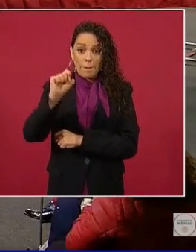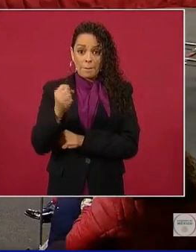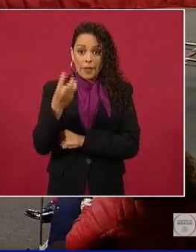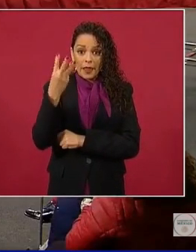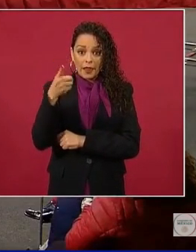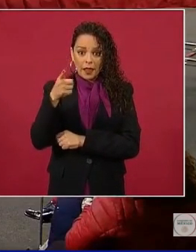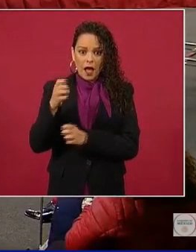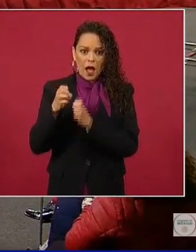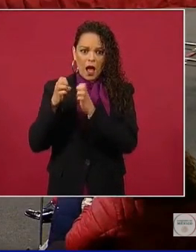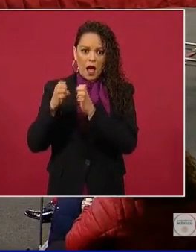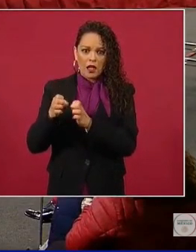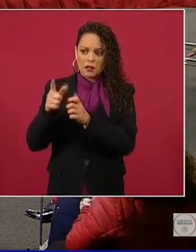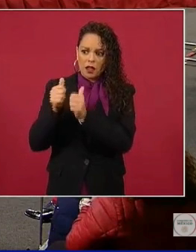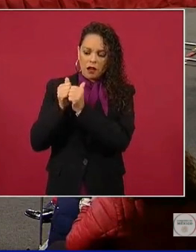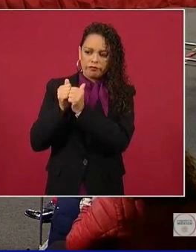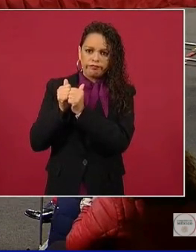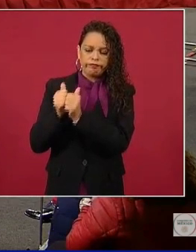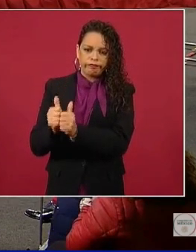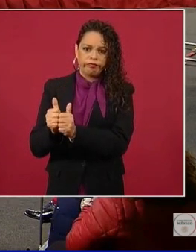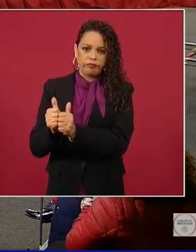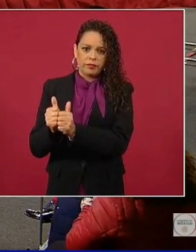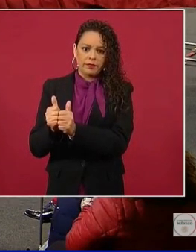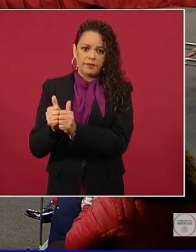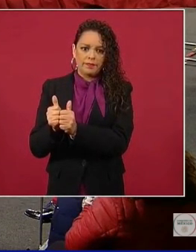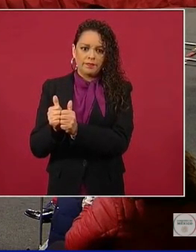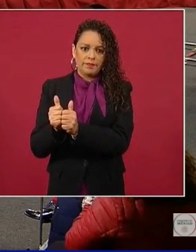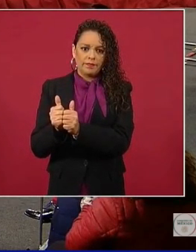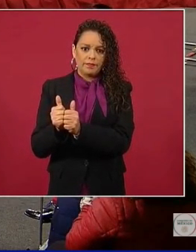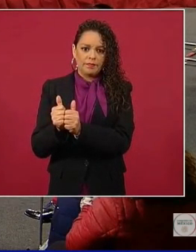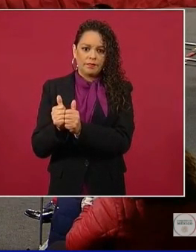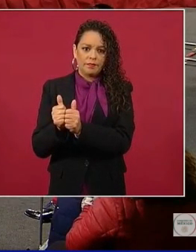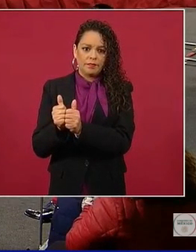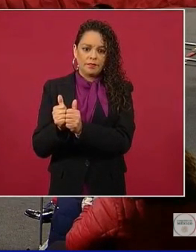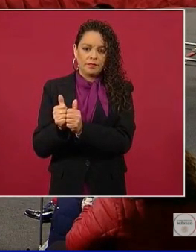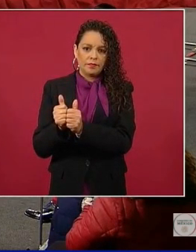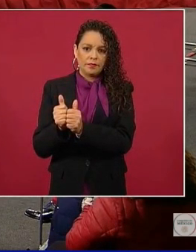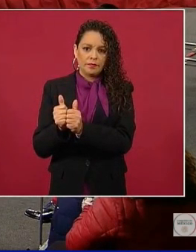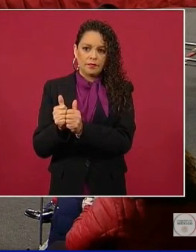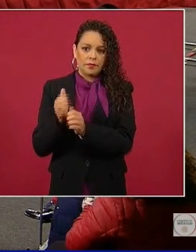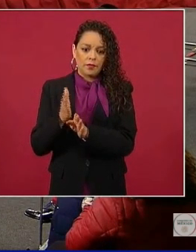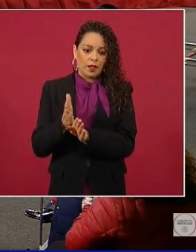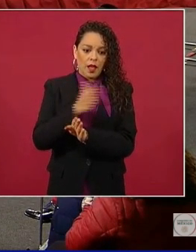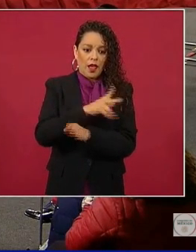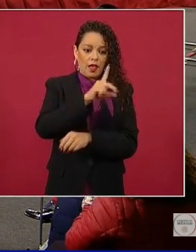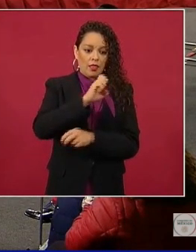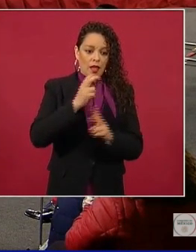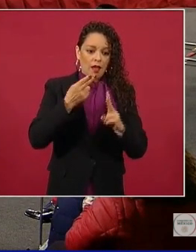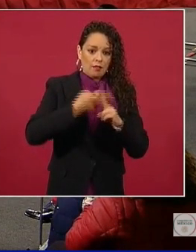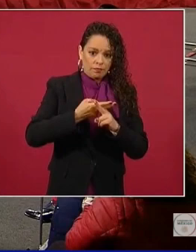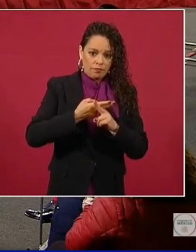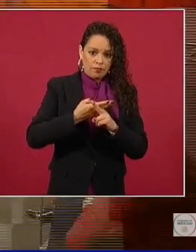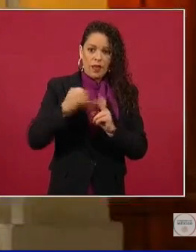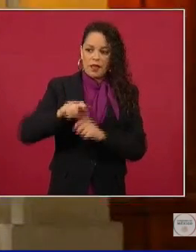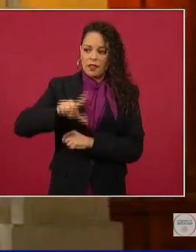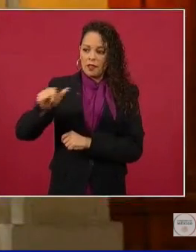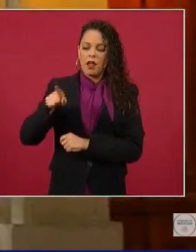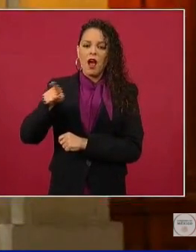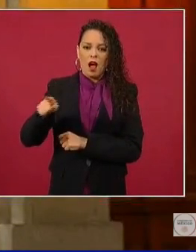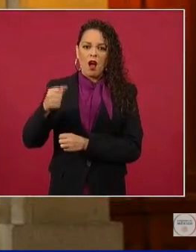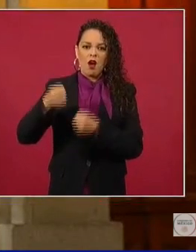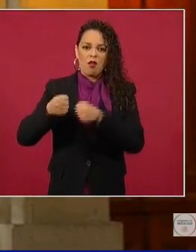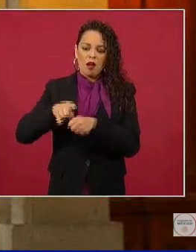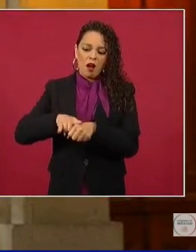durante momentos previos al evento y posteriores merodeando la vivienda